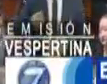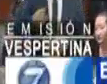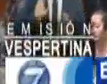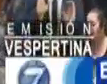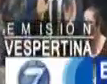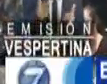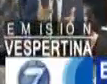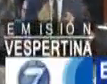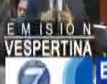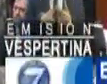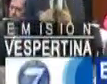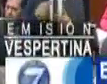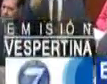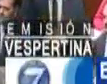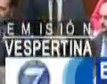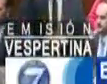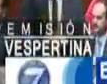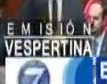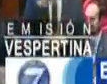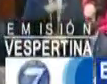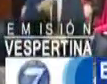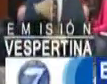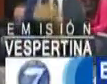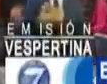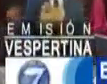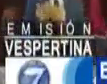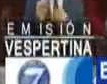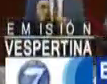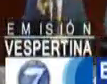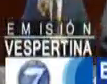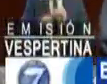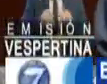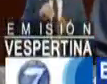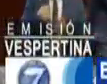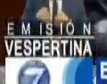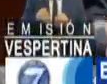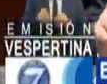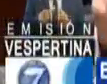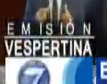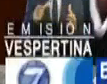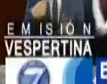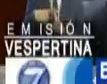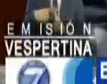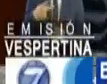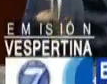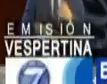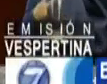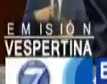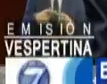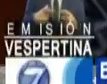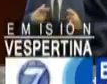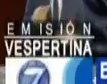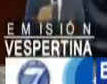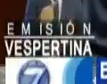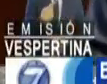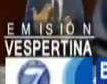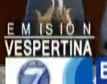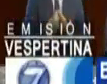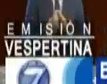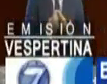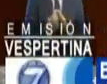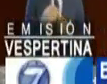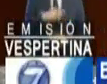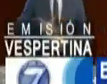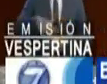de Tabasco como el primer muro de prosperidad. Promovamos juntos, ahí, en esa zona, la instalación